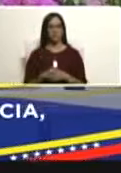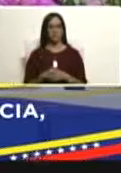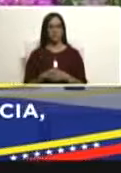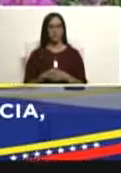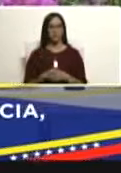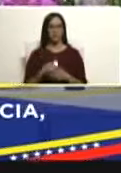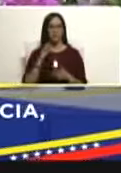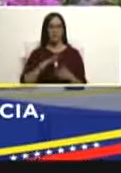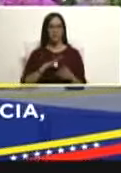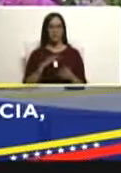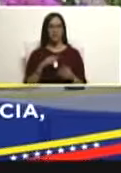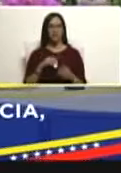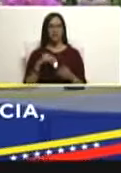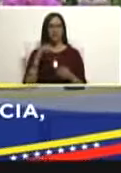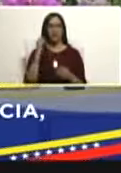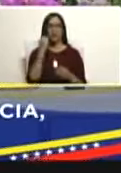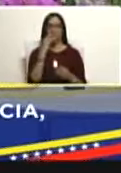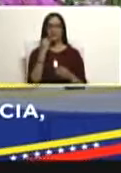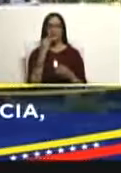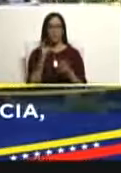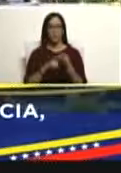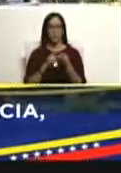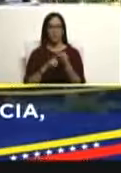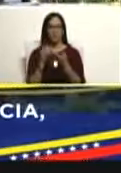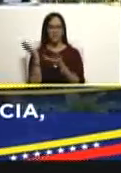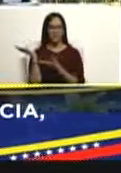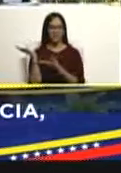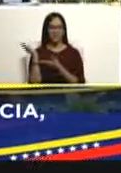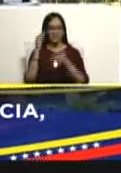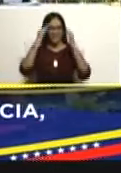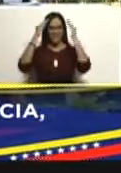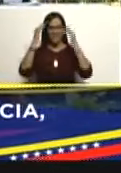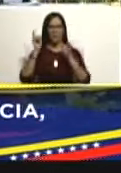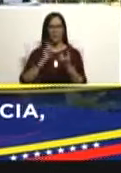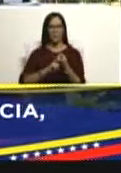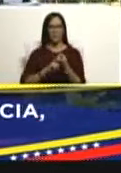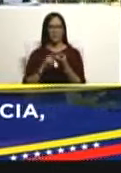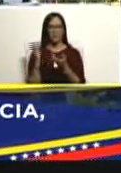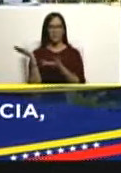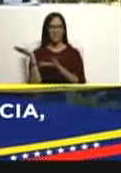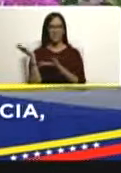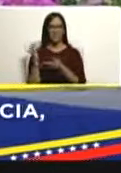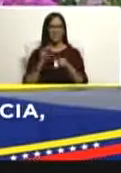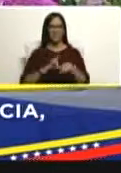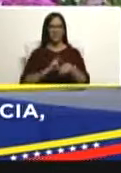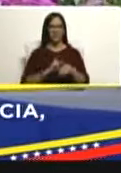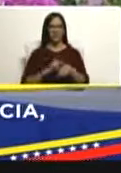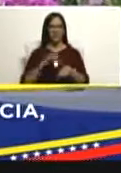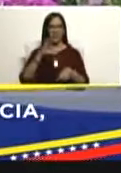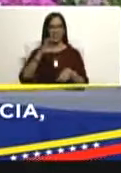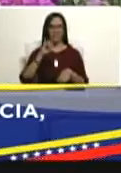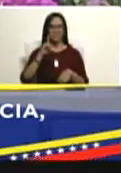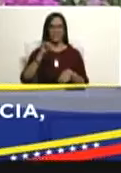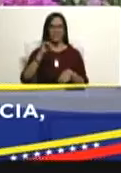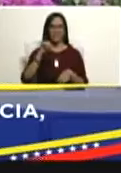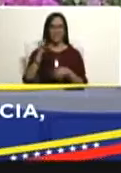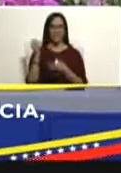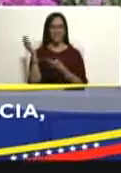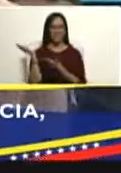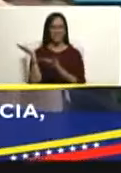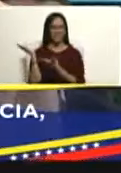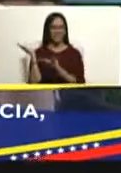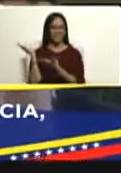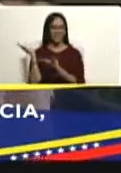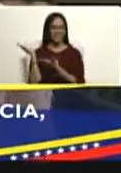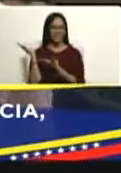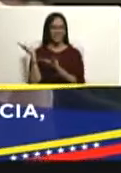estaba Silvia presente. Vamos a saludar a mi esposa, la doctora Silvia Flores.